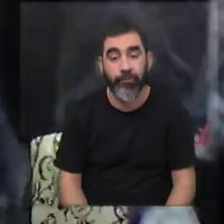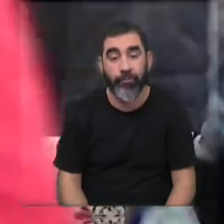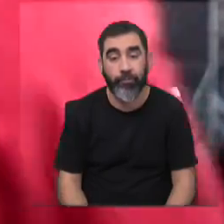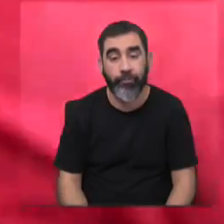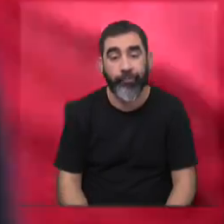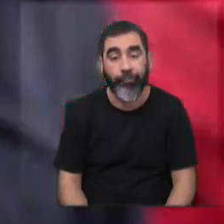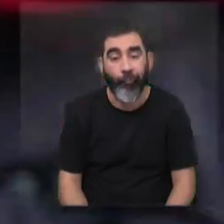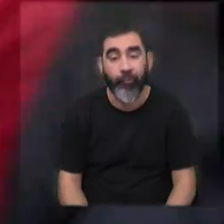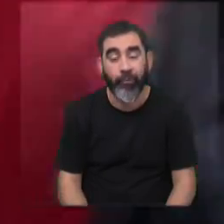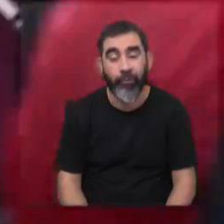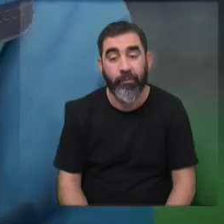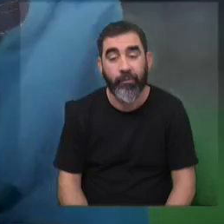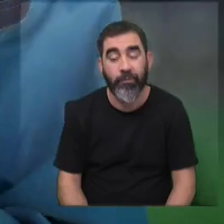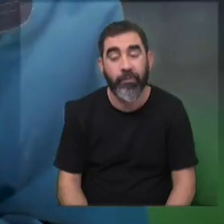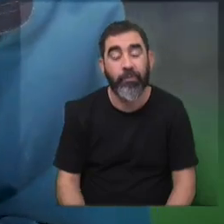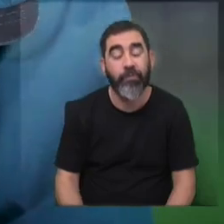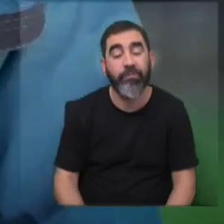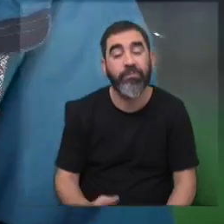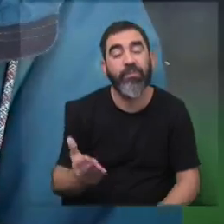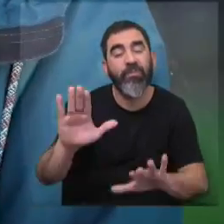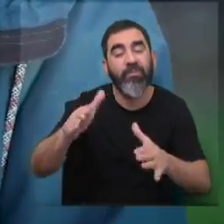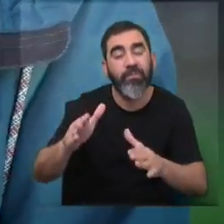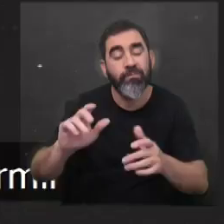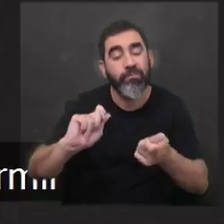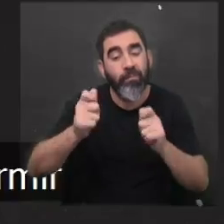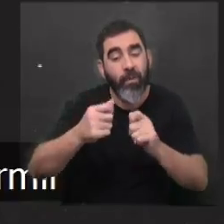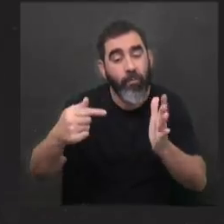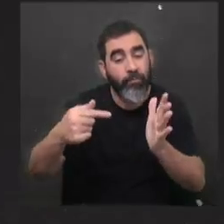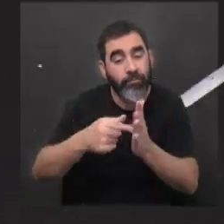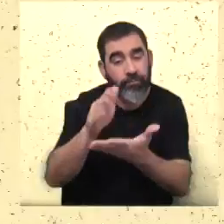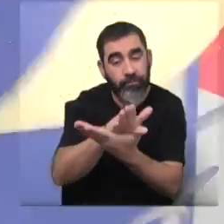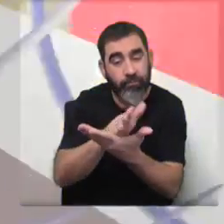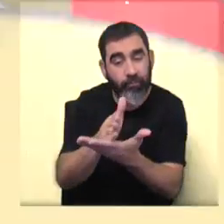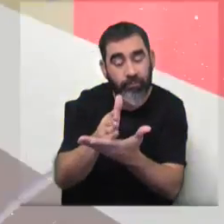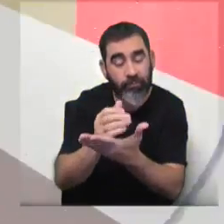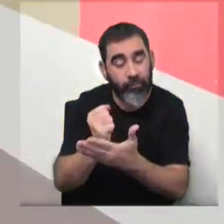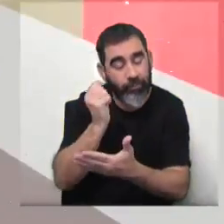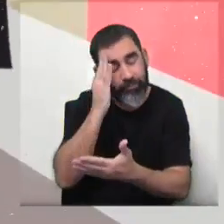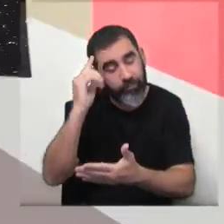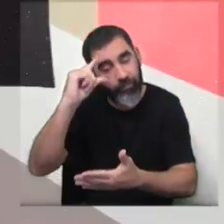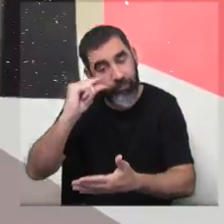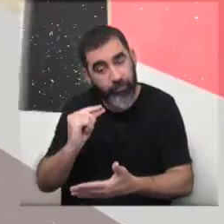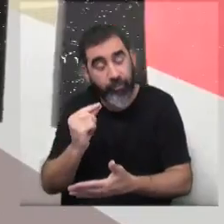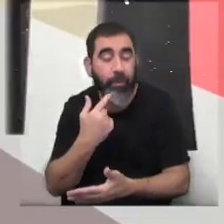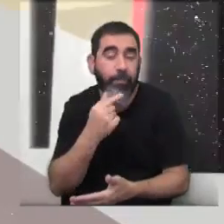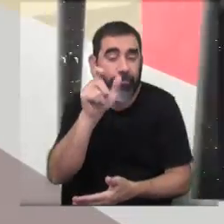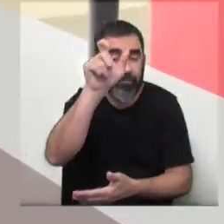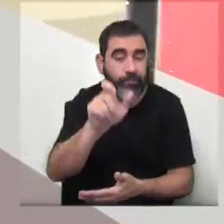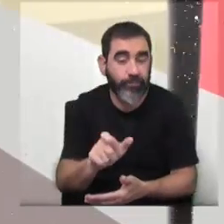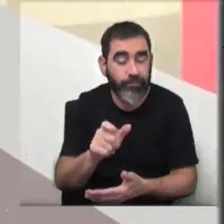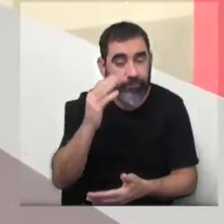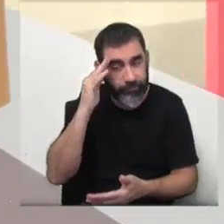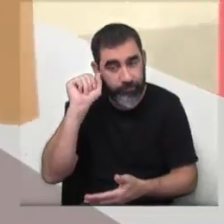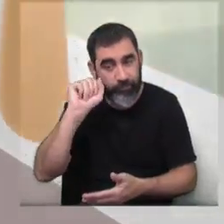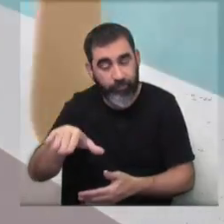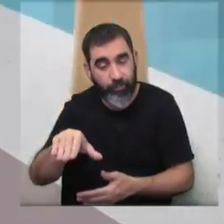El cronotipo le llamamos a una variable que es el punto medio de sueño. Entonces, por ejemplo, una persona que se acuesta a las